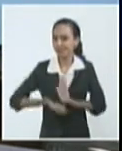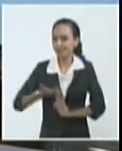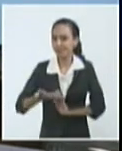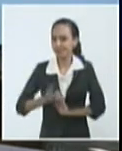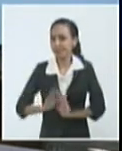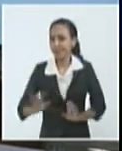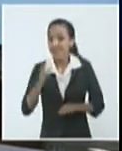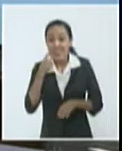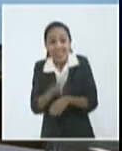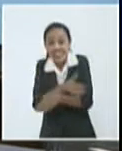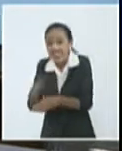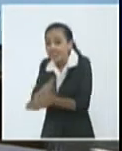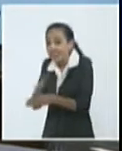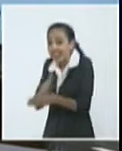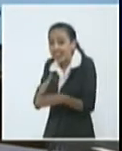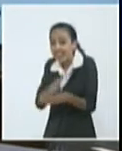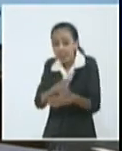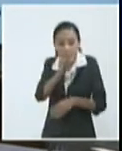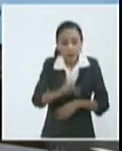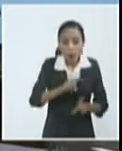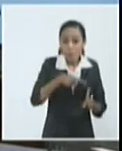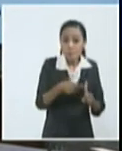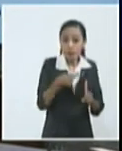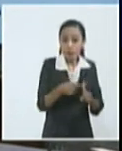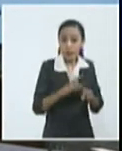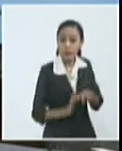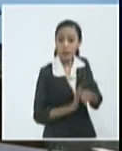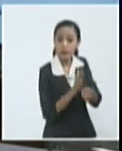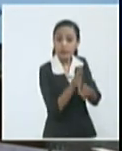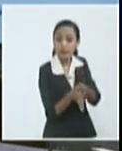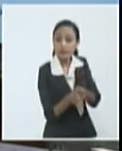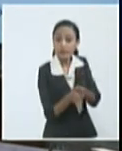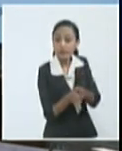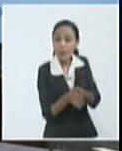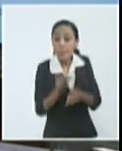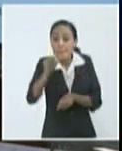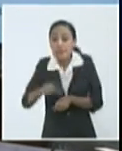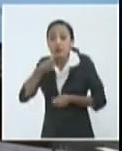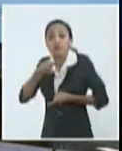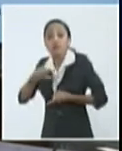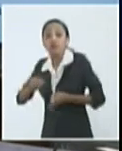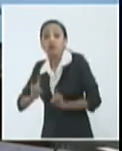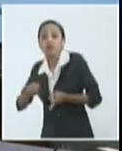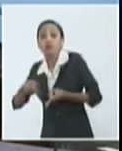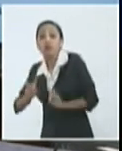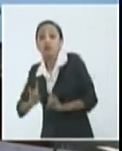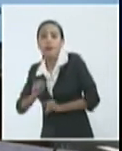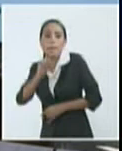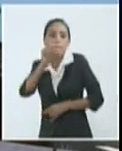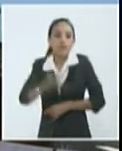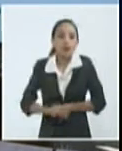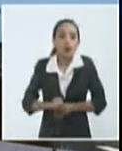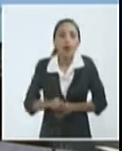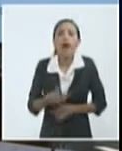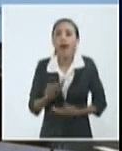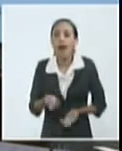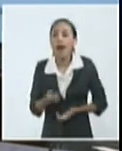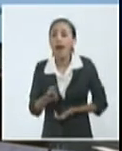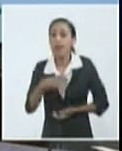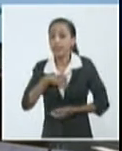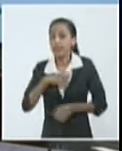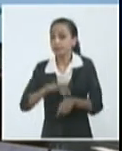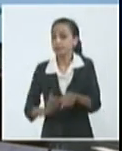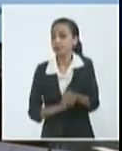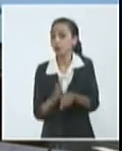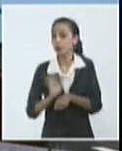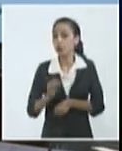diferencia entre los casos positivos que existieron, los fallecimientos y los activos que quedan. Miren,